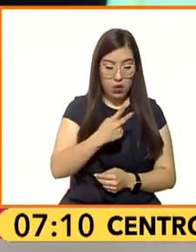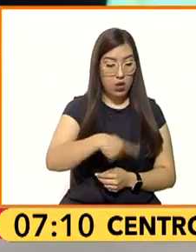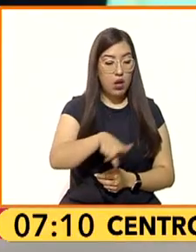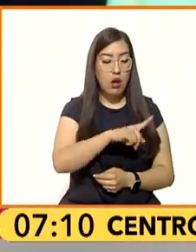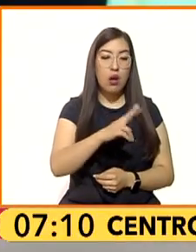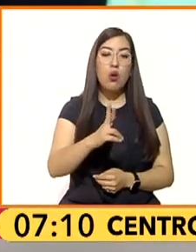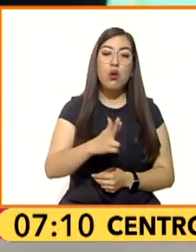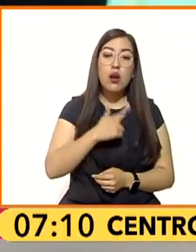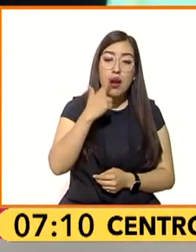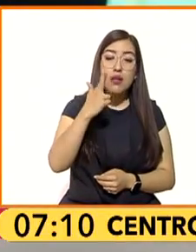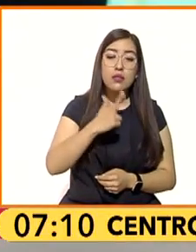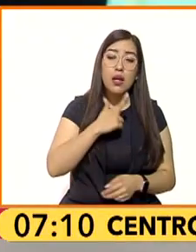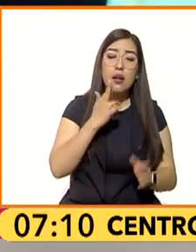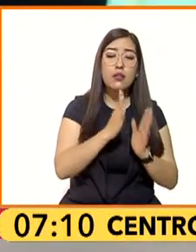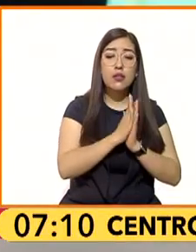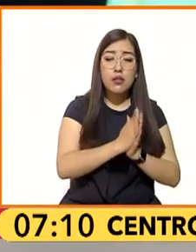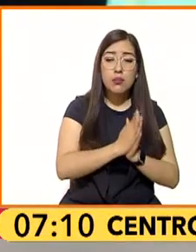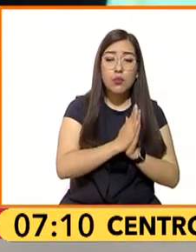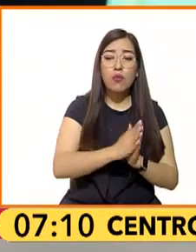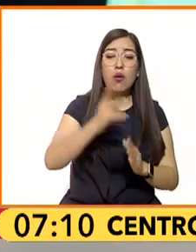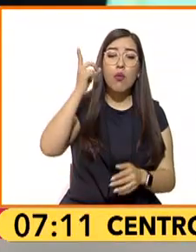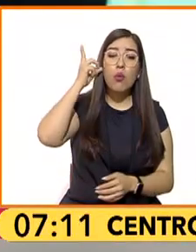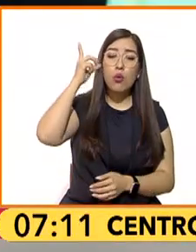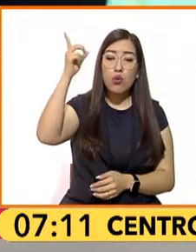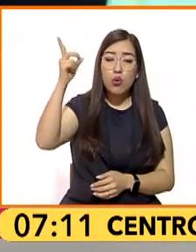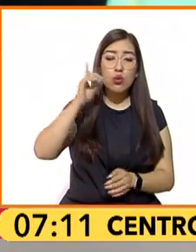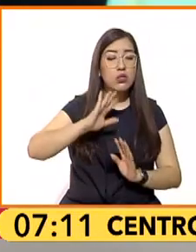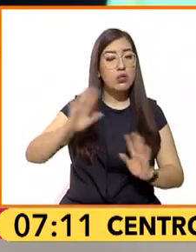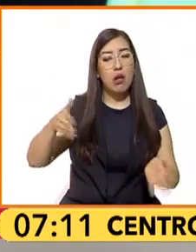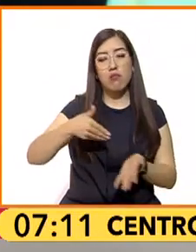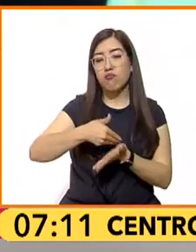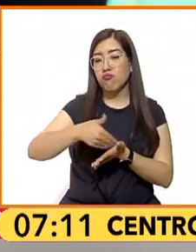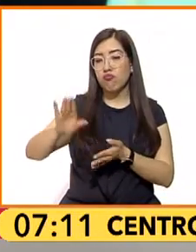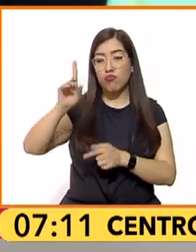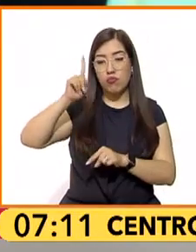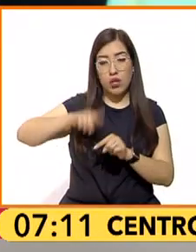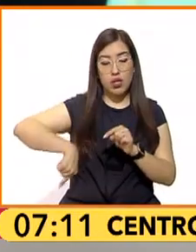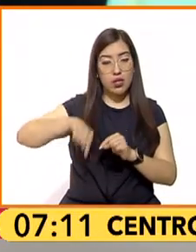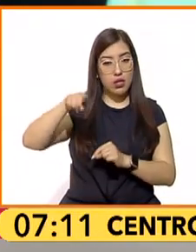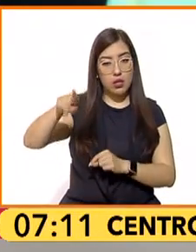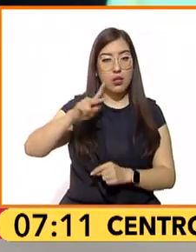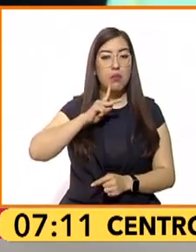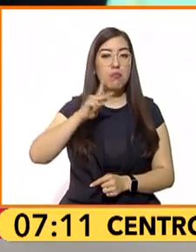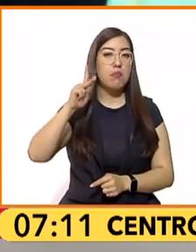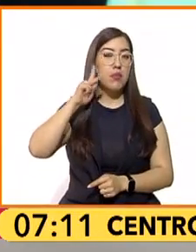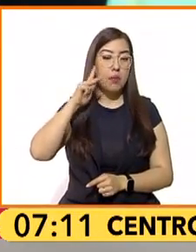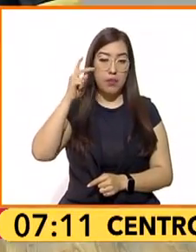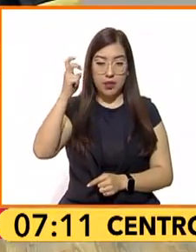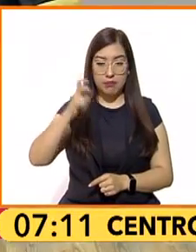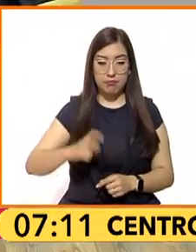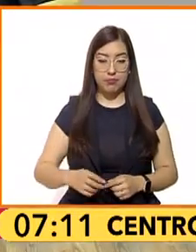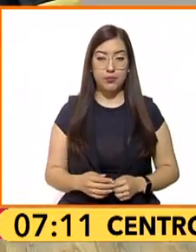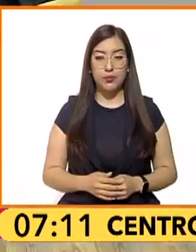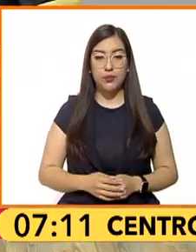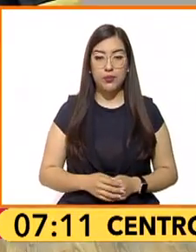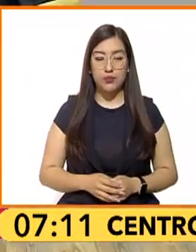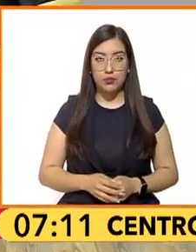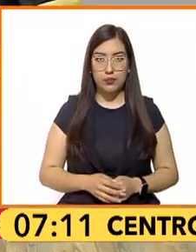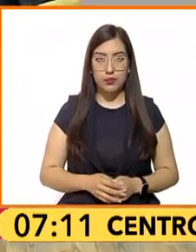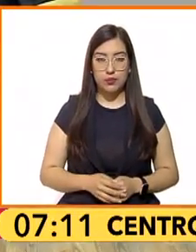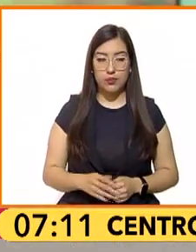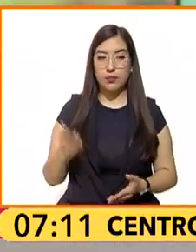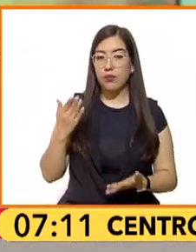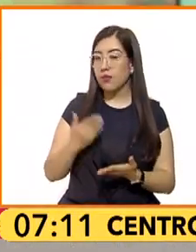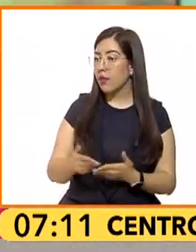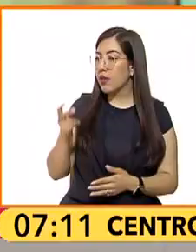para que Dios se llevara al Santo Padre. A ese grado. A ese grado. Y precisamente sobre